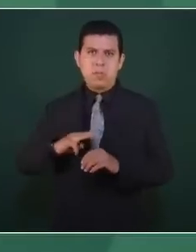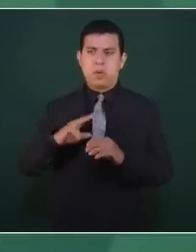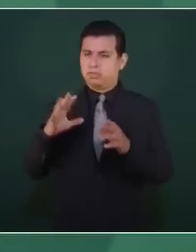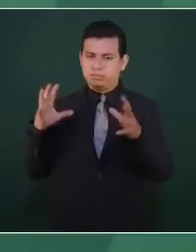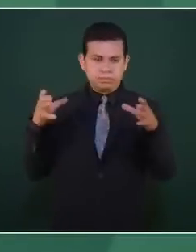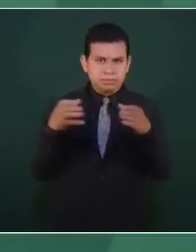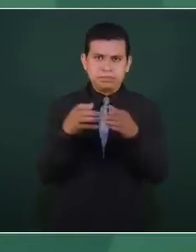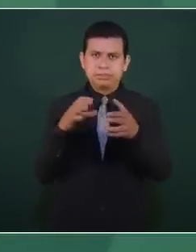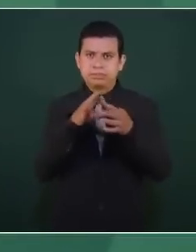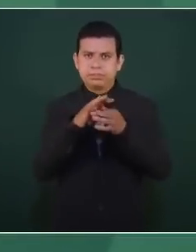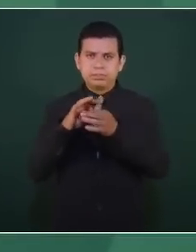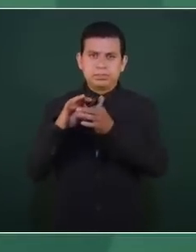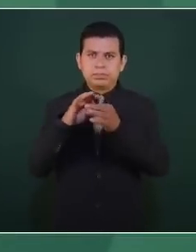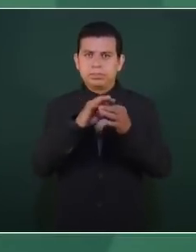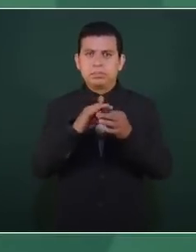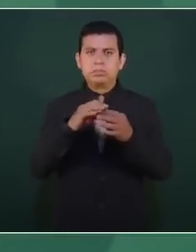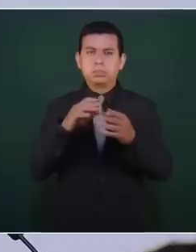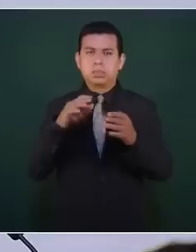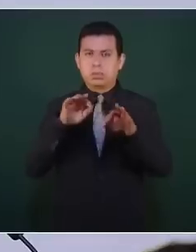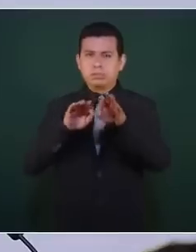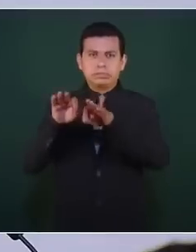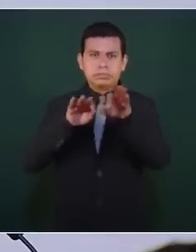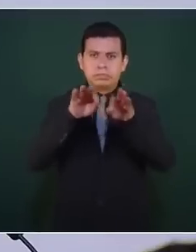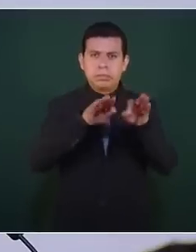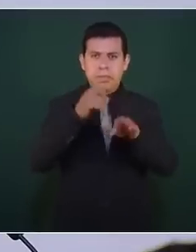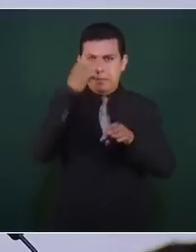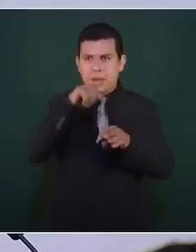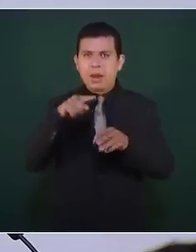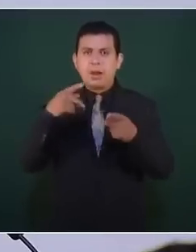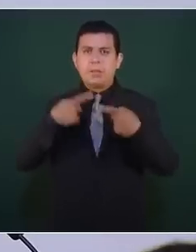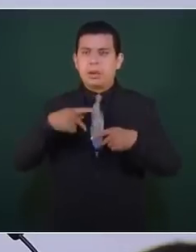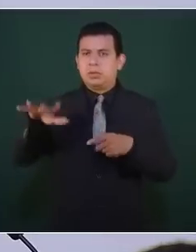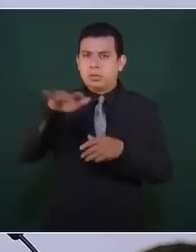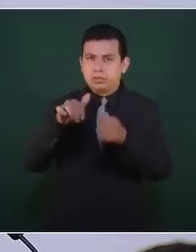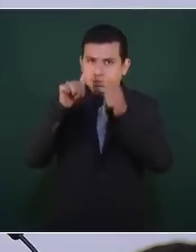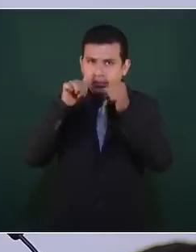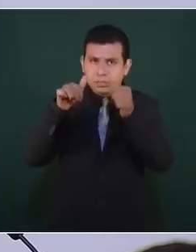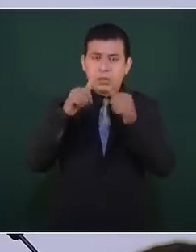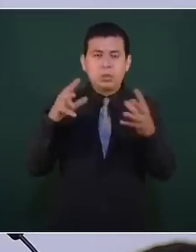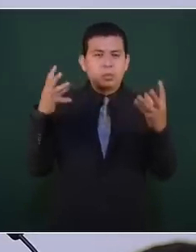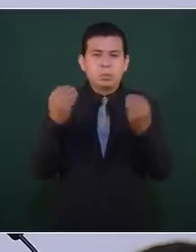total de hombres trabajando en el ámbito de la seguridad pública de